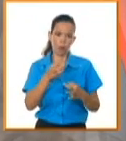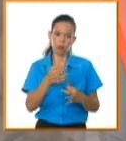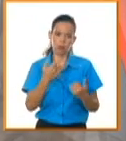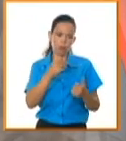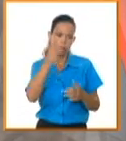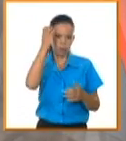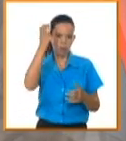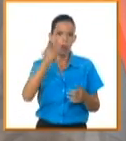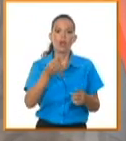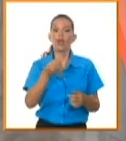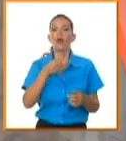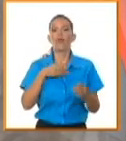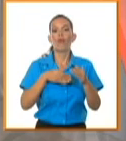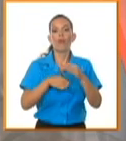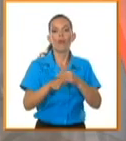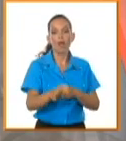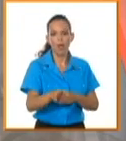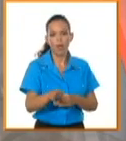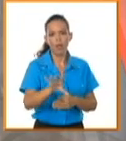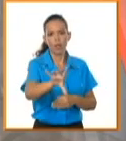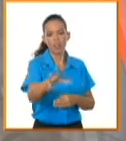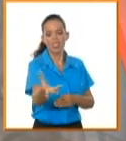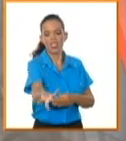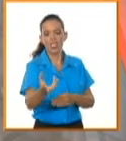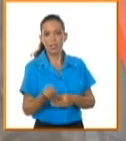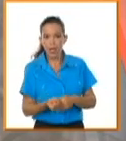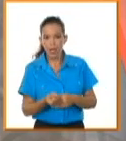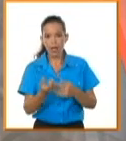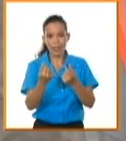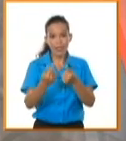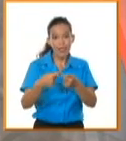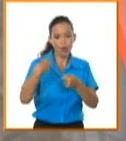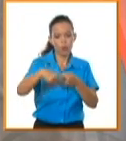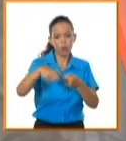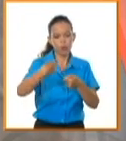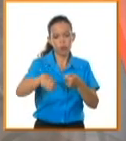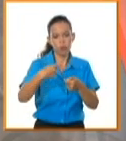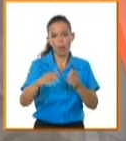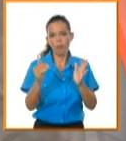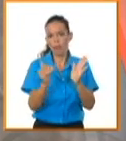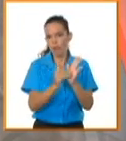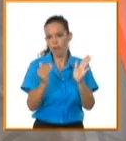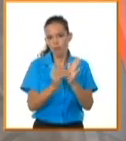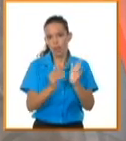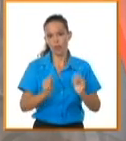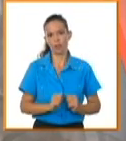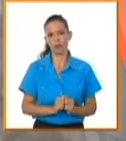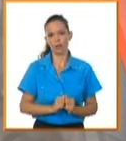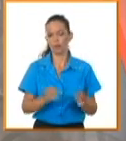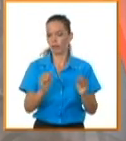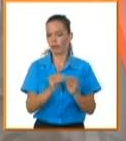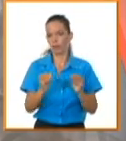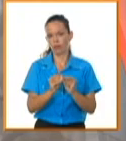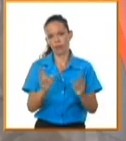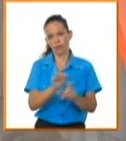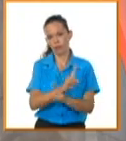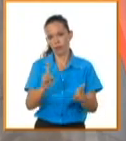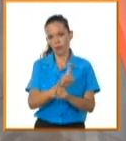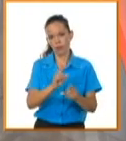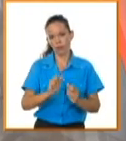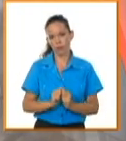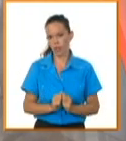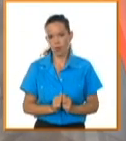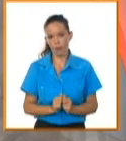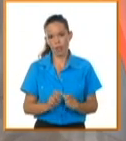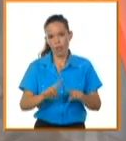en el día tener más horas extendidos para el resto de los de las personas naturales que hacen ese uso vendiendo ese jubilado